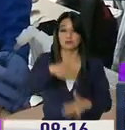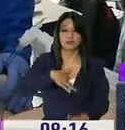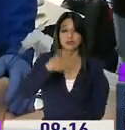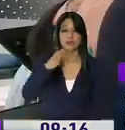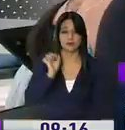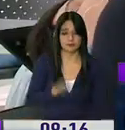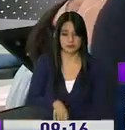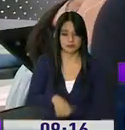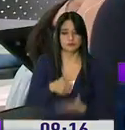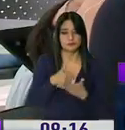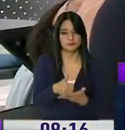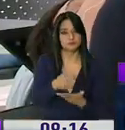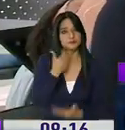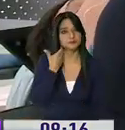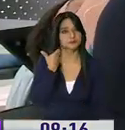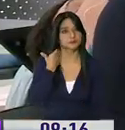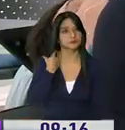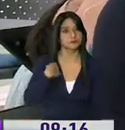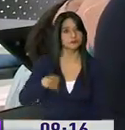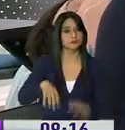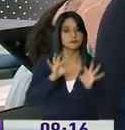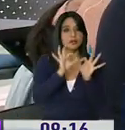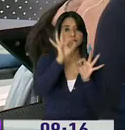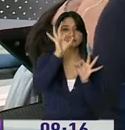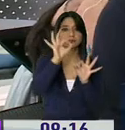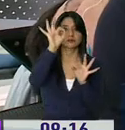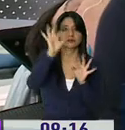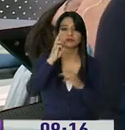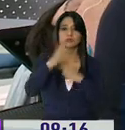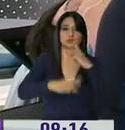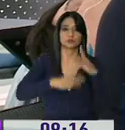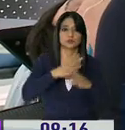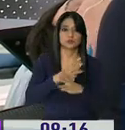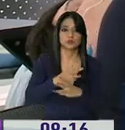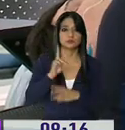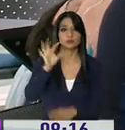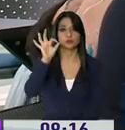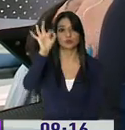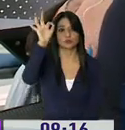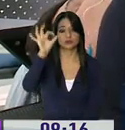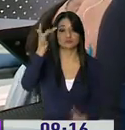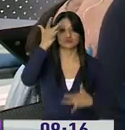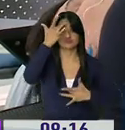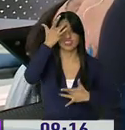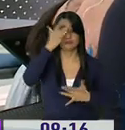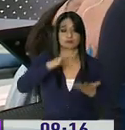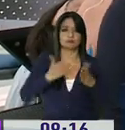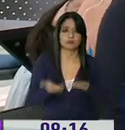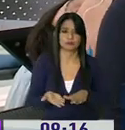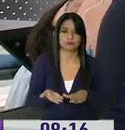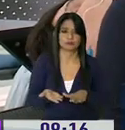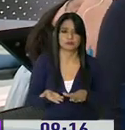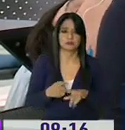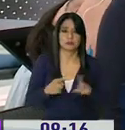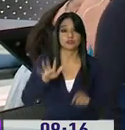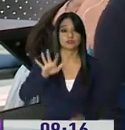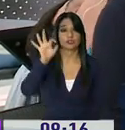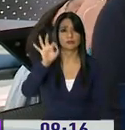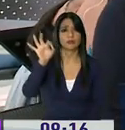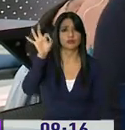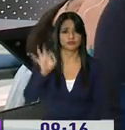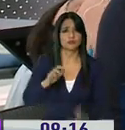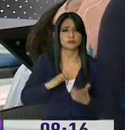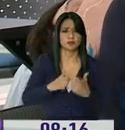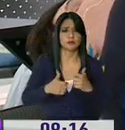enfermedad. Según las estadísticas mundiales, el 1% de los pacientes que se contagian fallecen, pero un 5% tienen